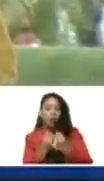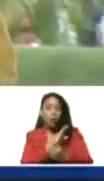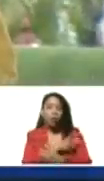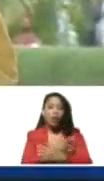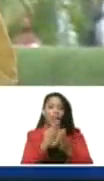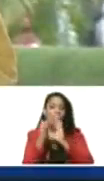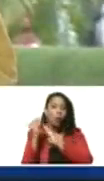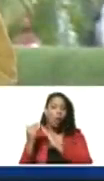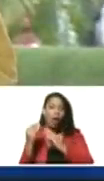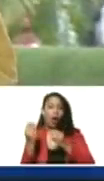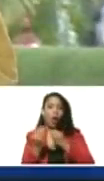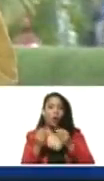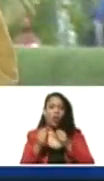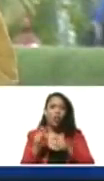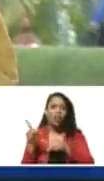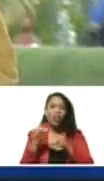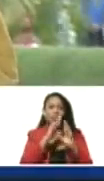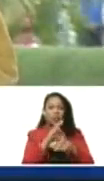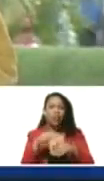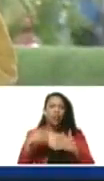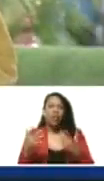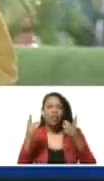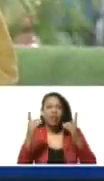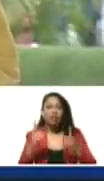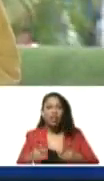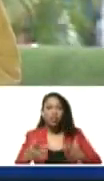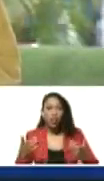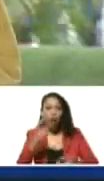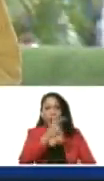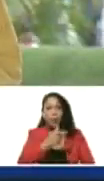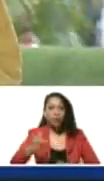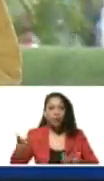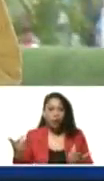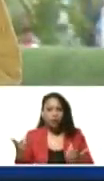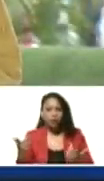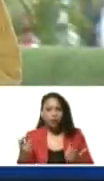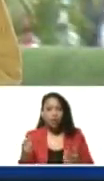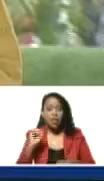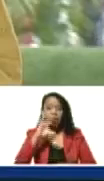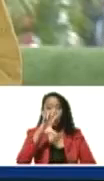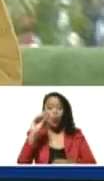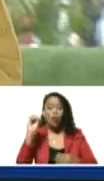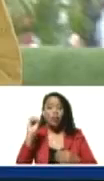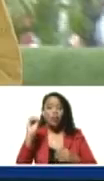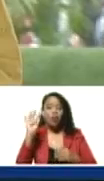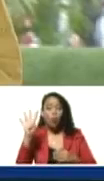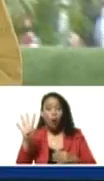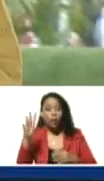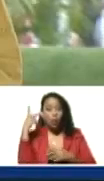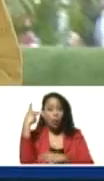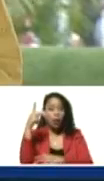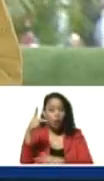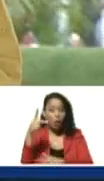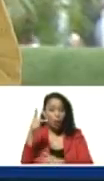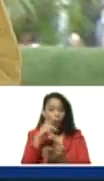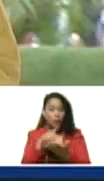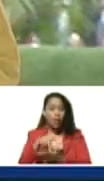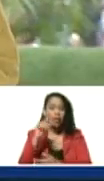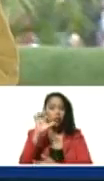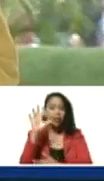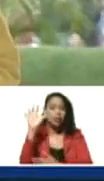comuna. ¿Cómo quedó ese resultado? ¿Qué decidió la gente? Fueron más de 54 parroquias, entiendo, ¿verdad?